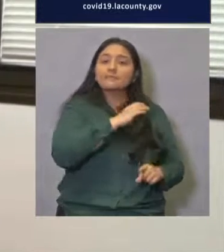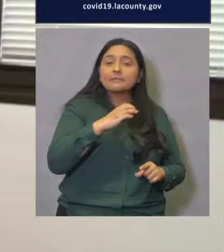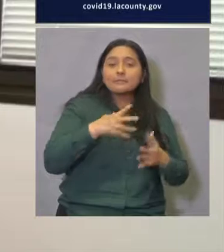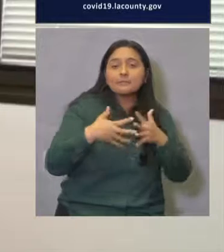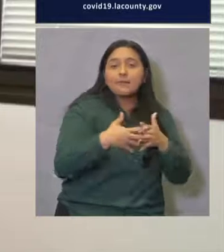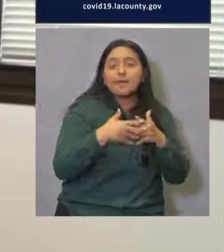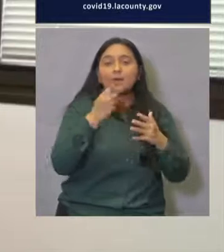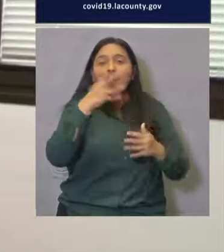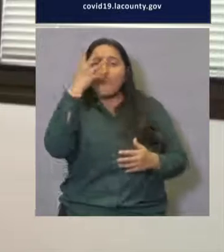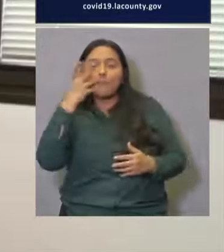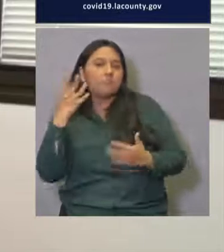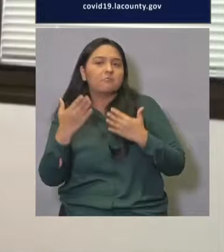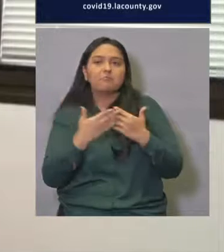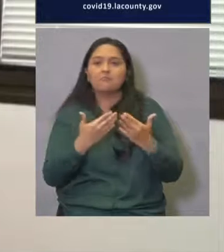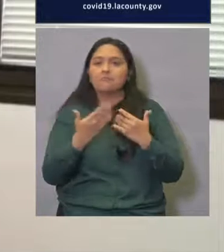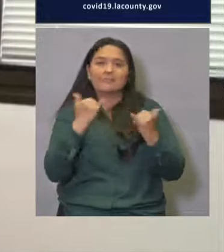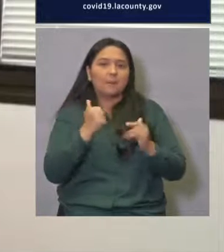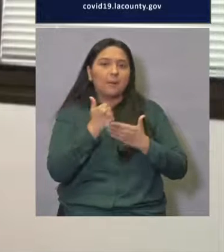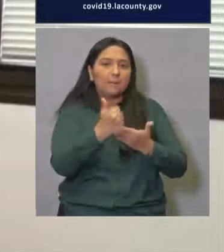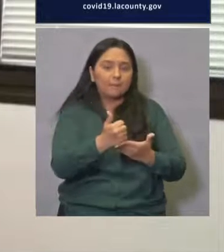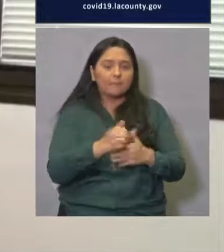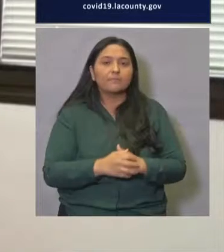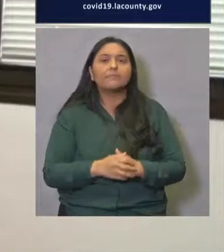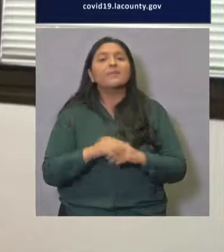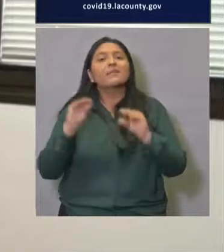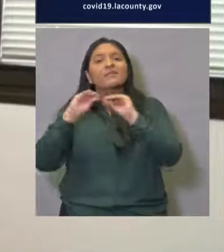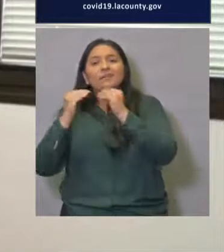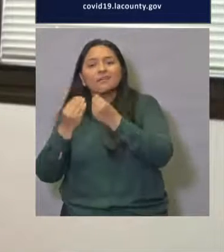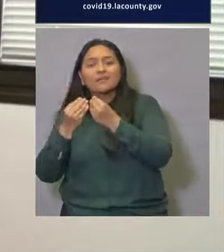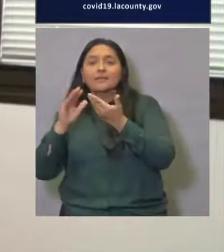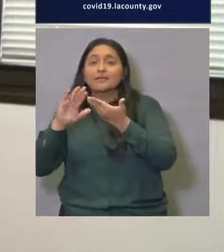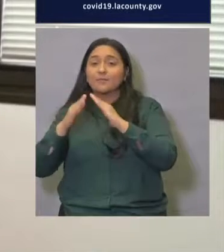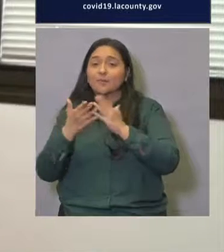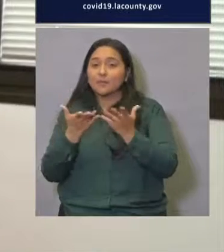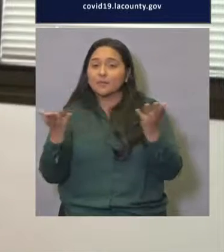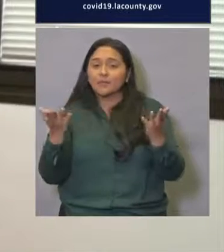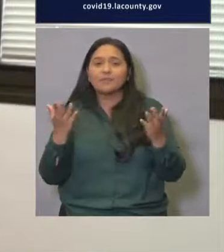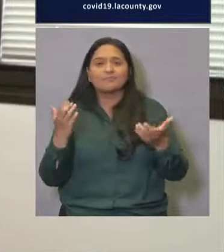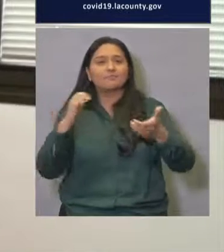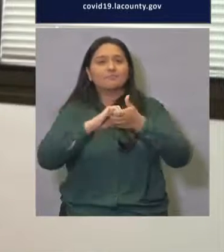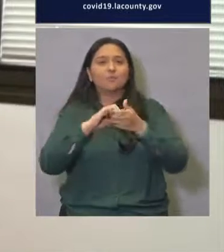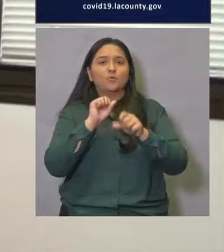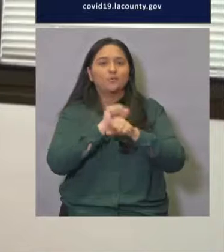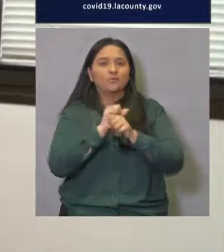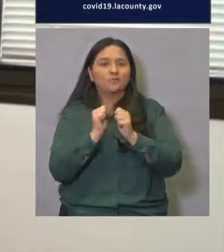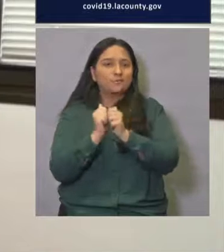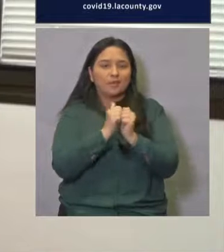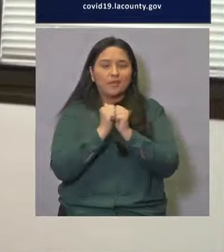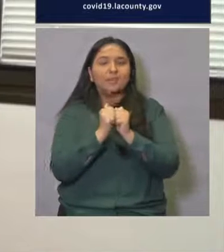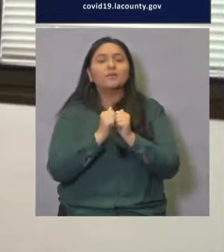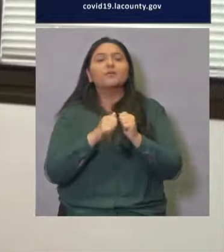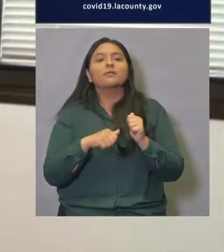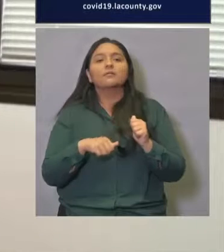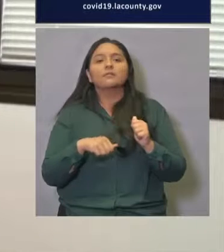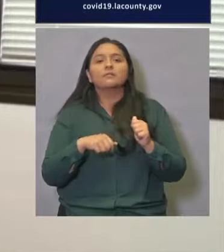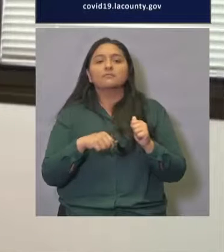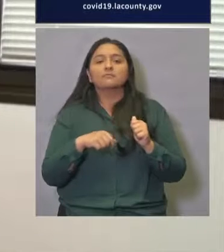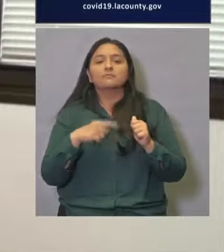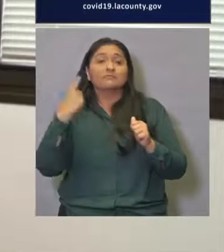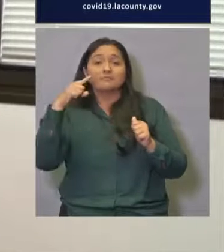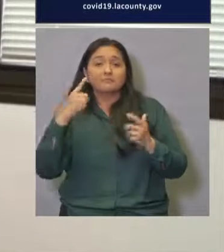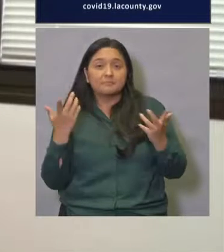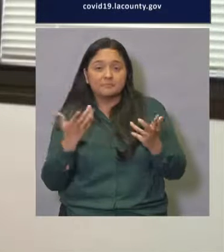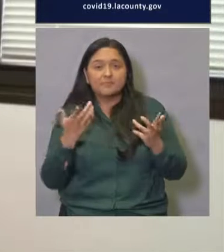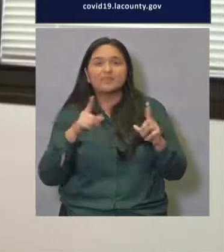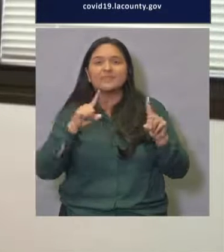formado compañerismos con el condado y organizaciones comunitarias para traer pruebas de COVID-19